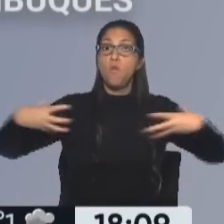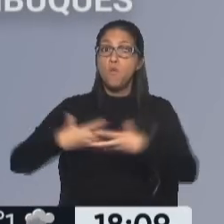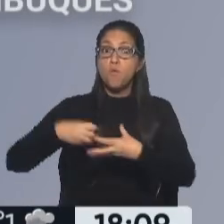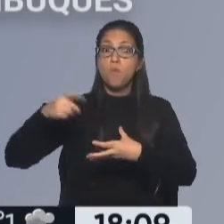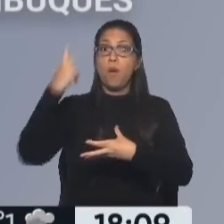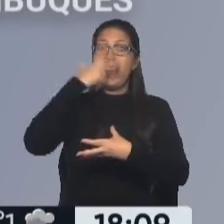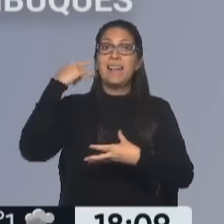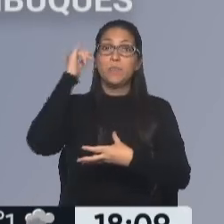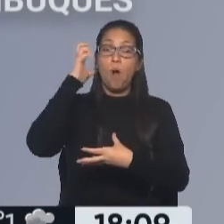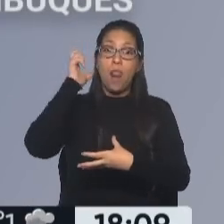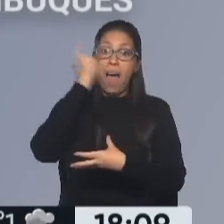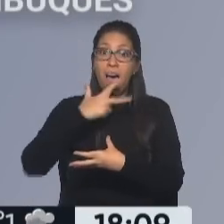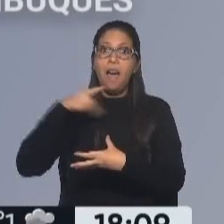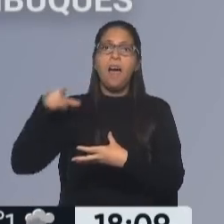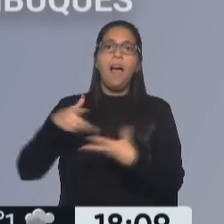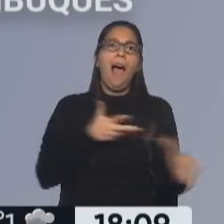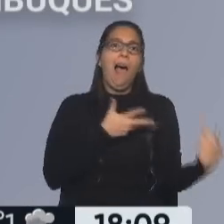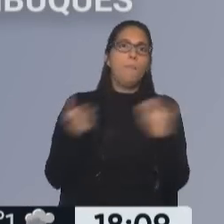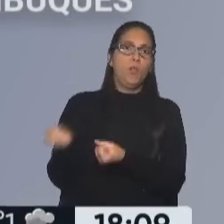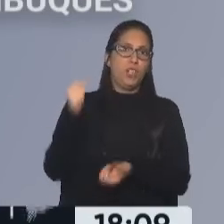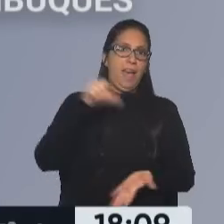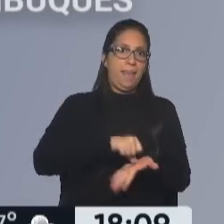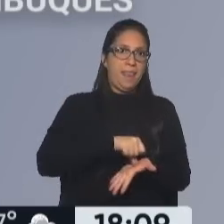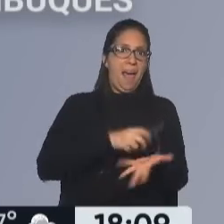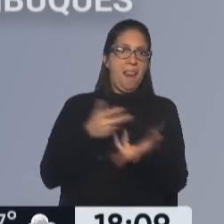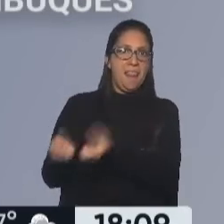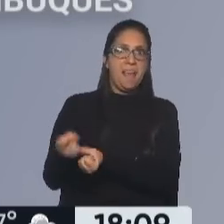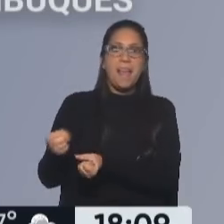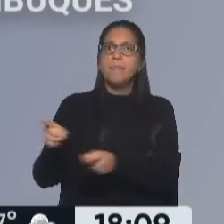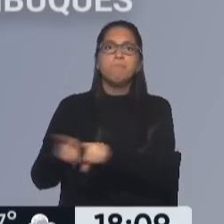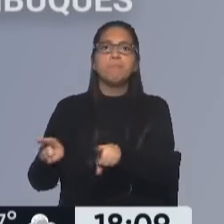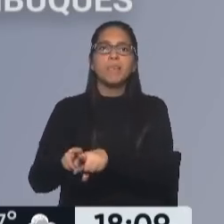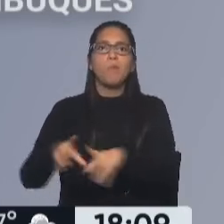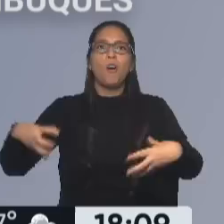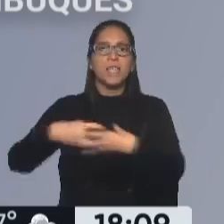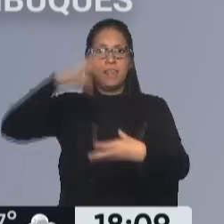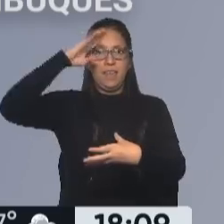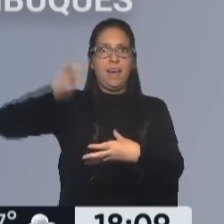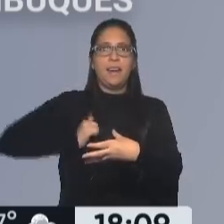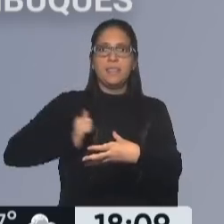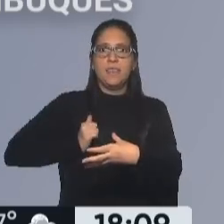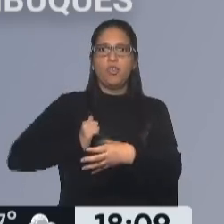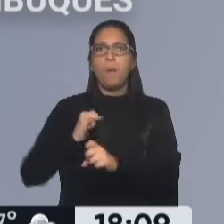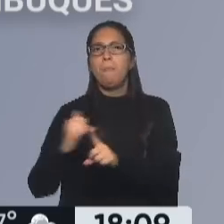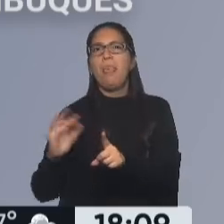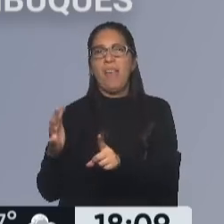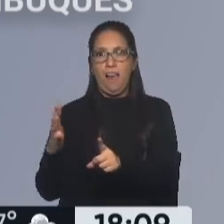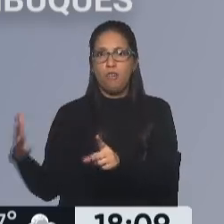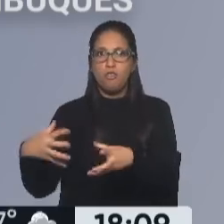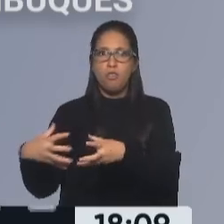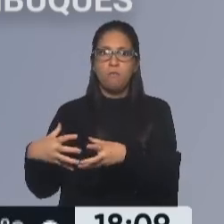grupo Shitá, apoyado y financiado por Irán, se considera equivalente a un ejército mediano y con mayor capacidad